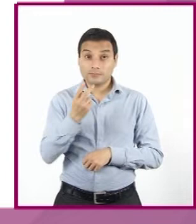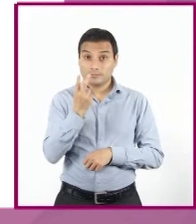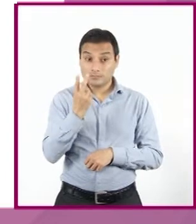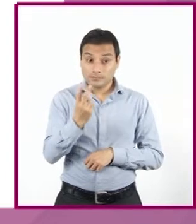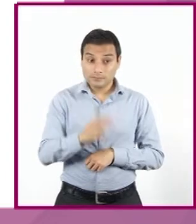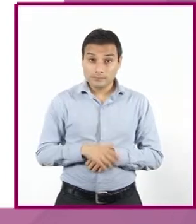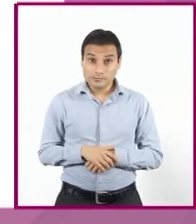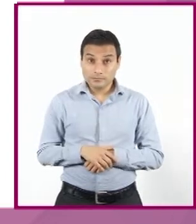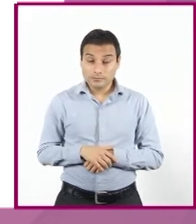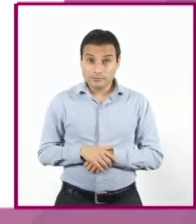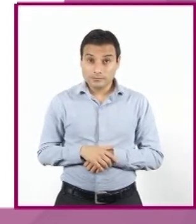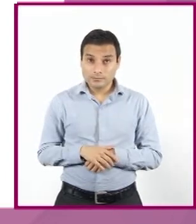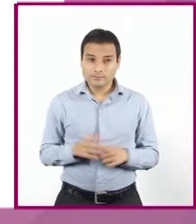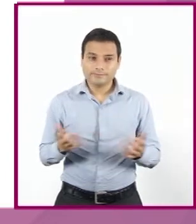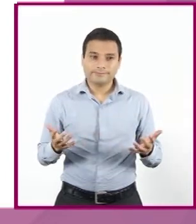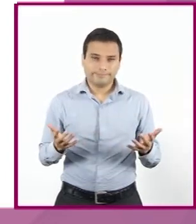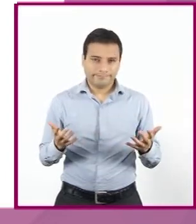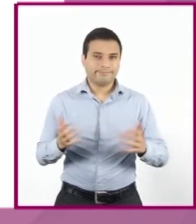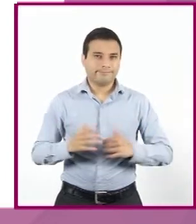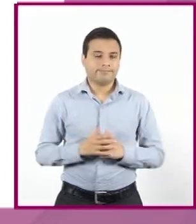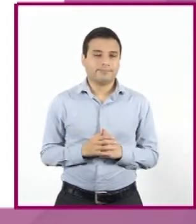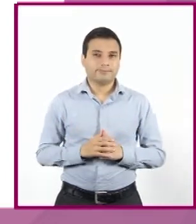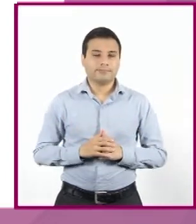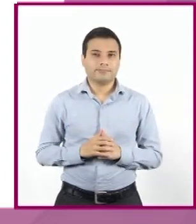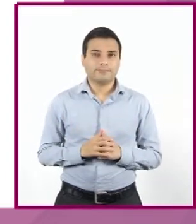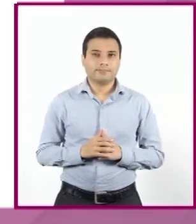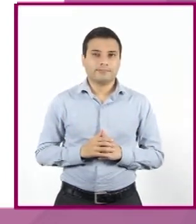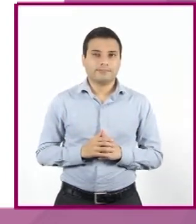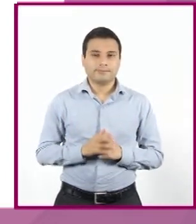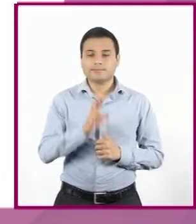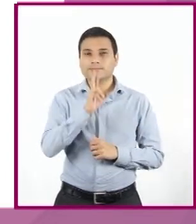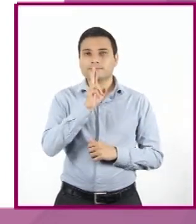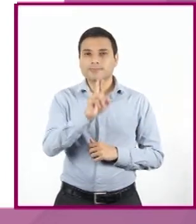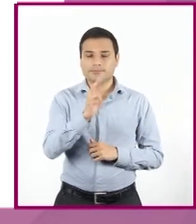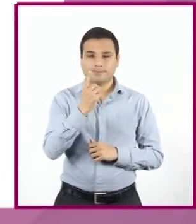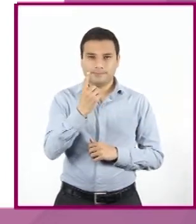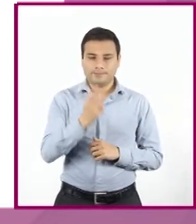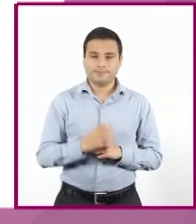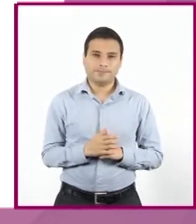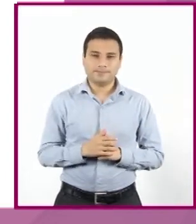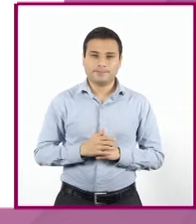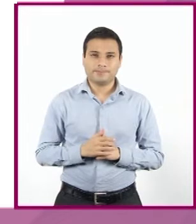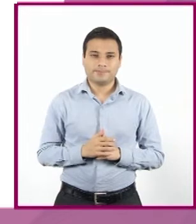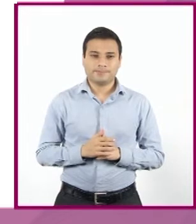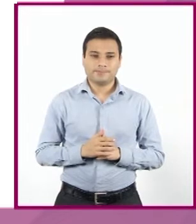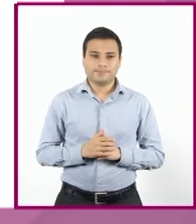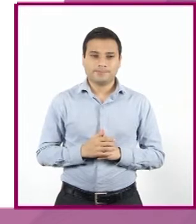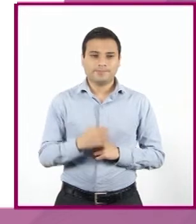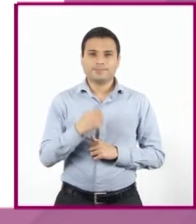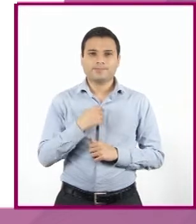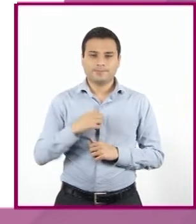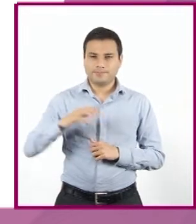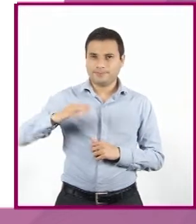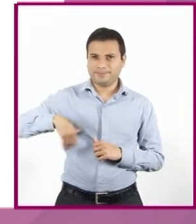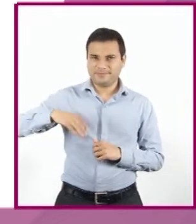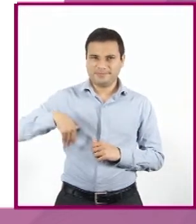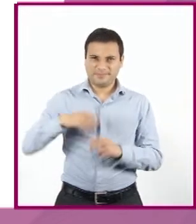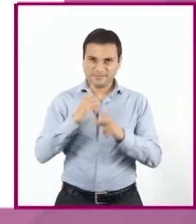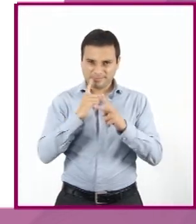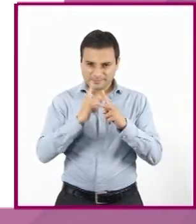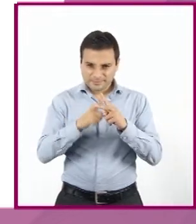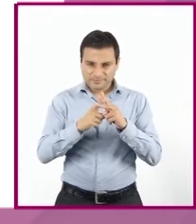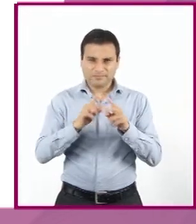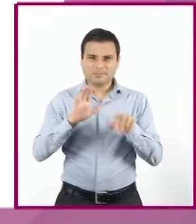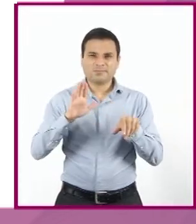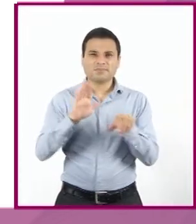un cuadrado, a 3 le restamos 2, que es igual a 1. Las operaciones anteriores cumplen